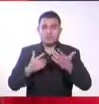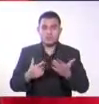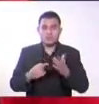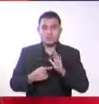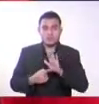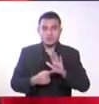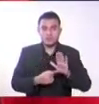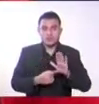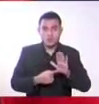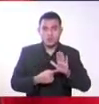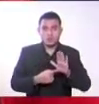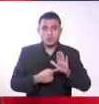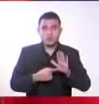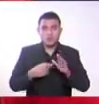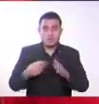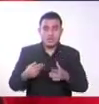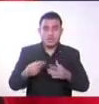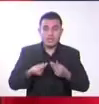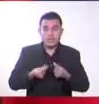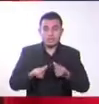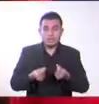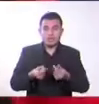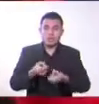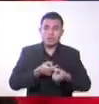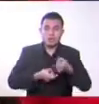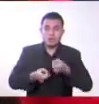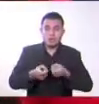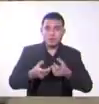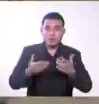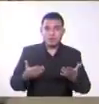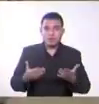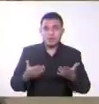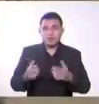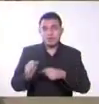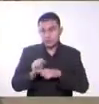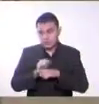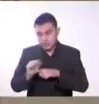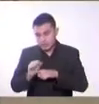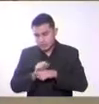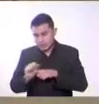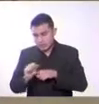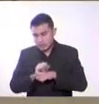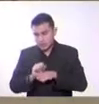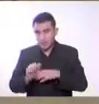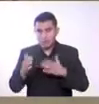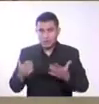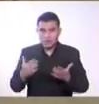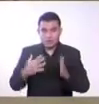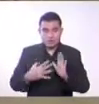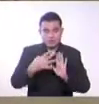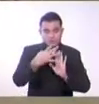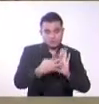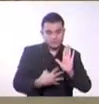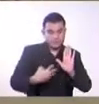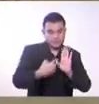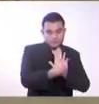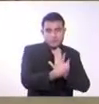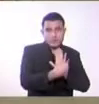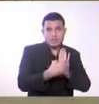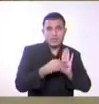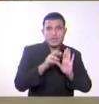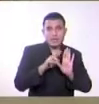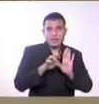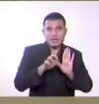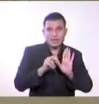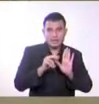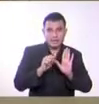un impuesto o de un cambio y otro es la puesta en práctica. Entonces, con las tablas de renta, ahí hay una